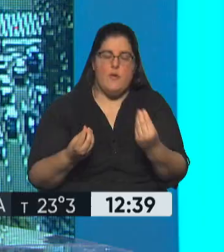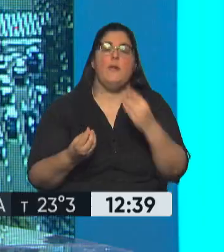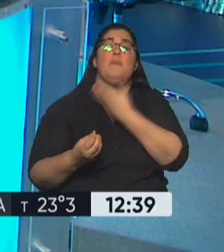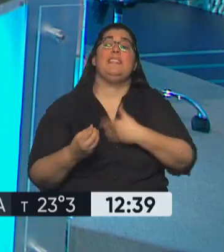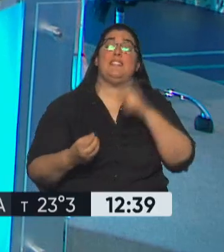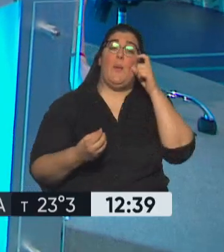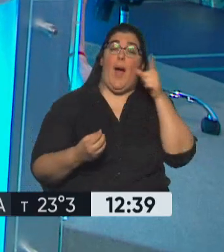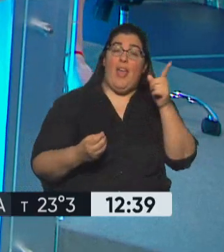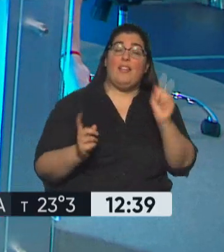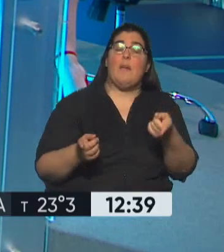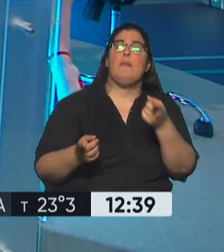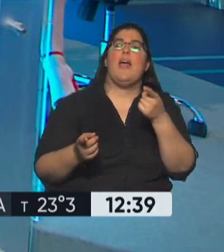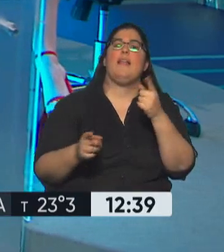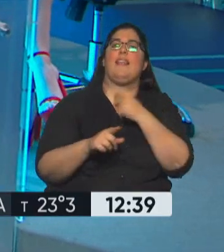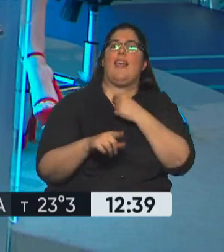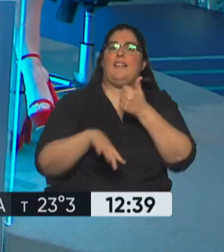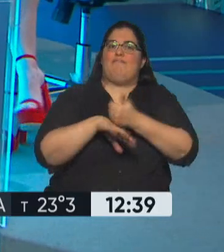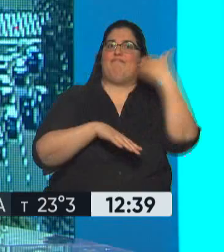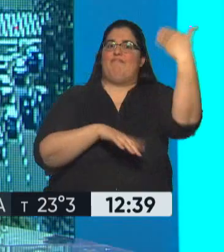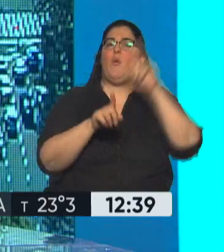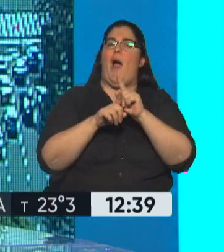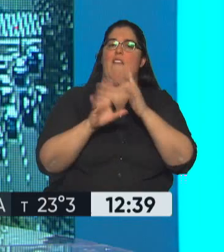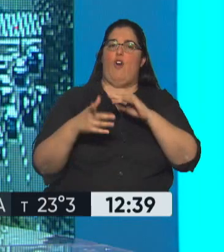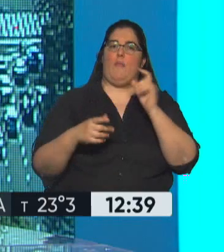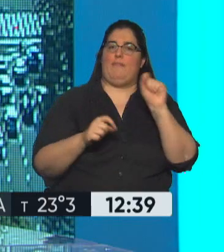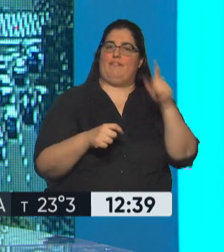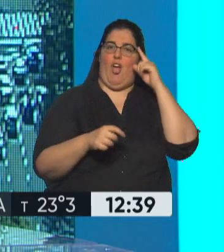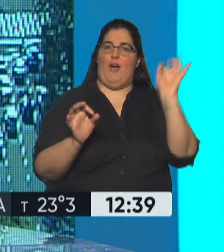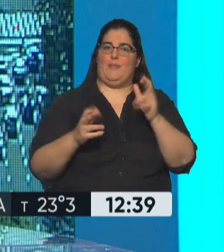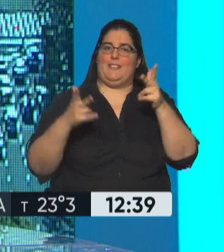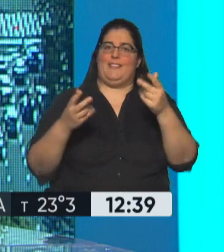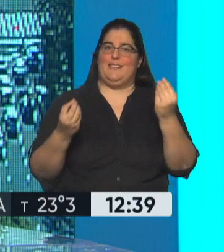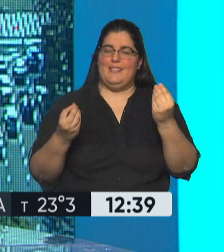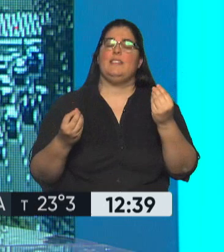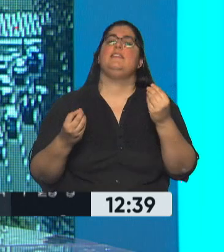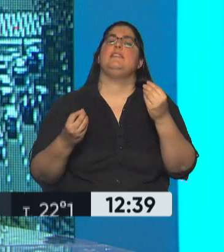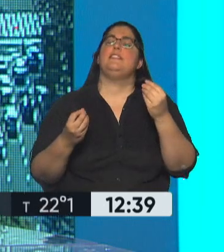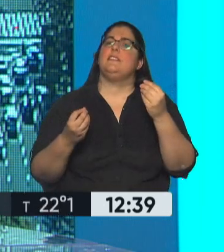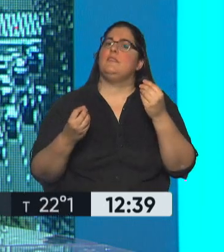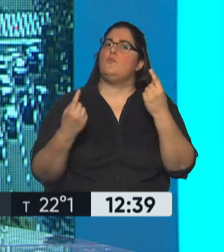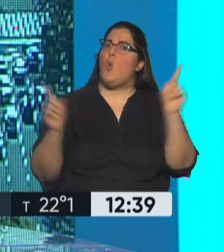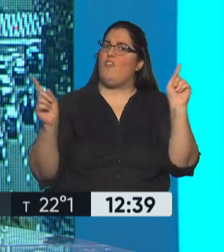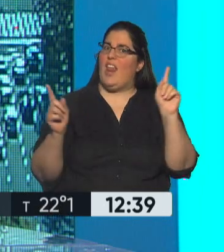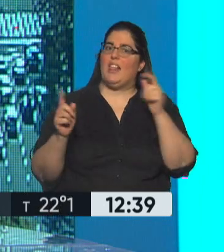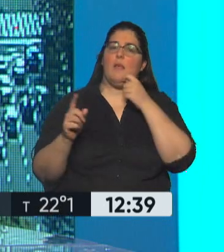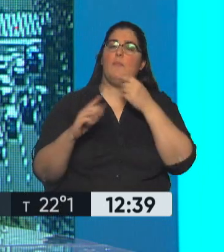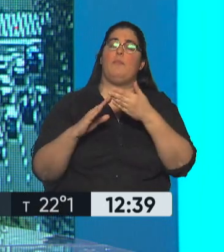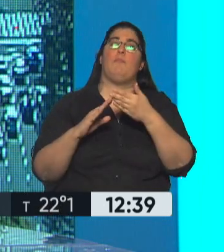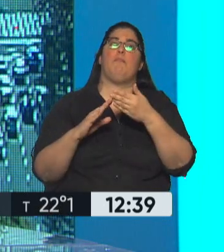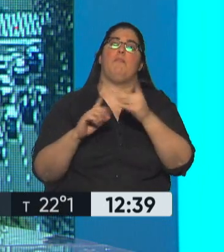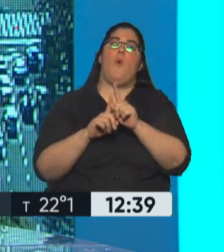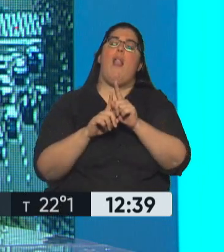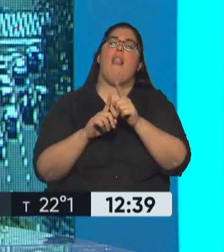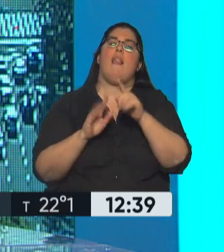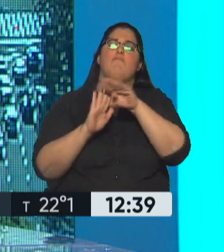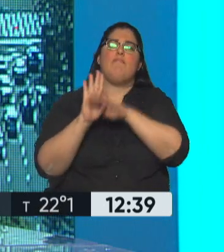tratando de marcar una posición, como decías vos, que, insisto, creo que difiere mucho el discurso de después las medidas que se toman. Me parece que